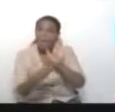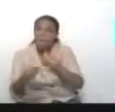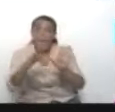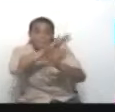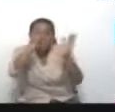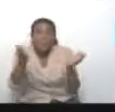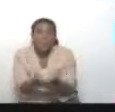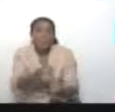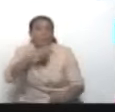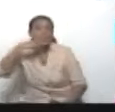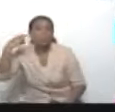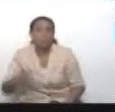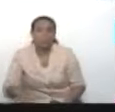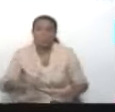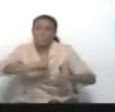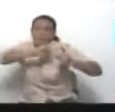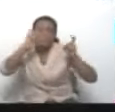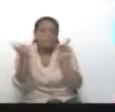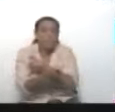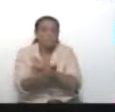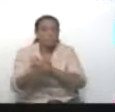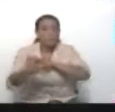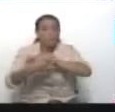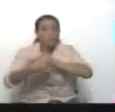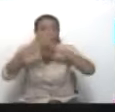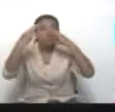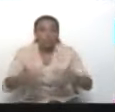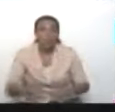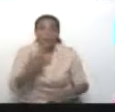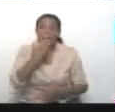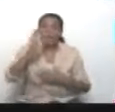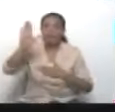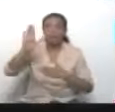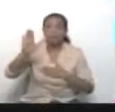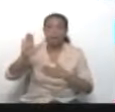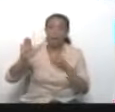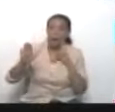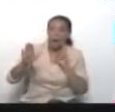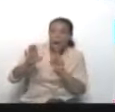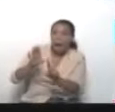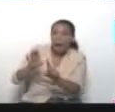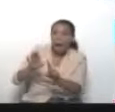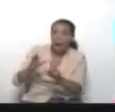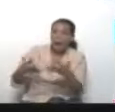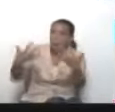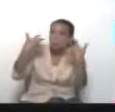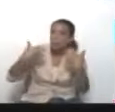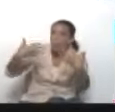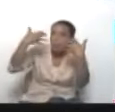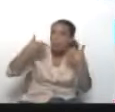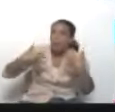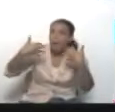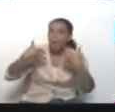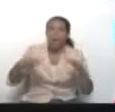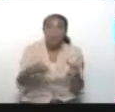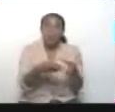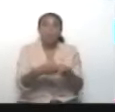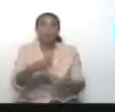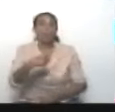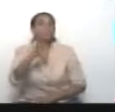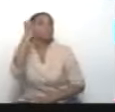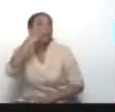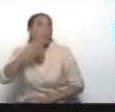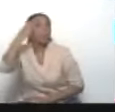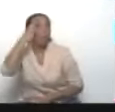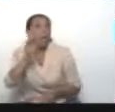para el mundo que empujaba una gran transformación. Y Hitler fue amparado por las élites